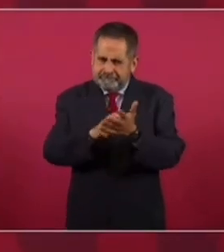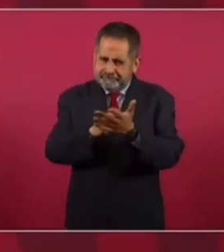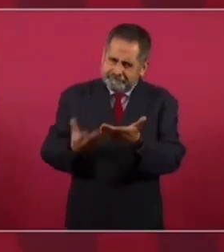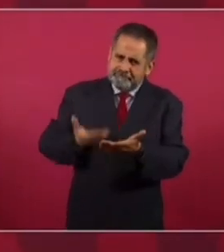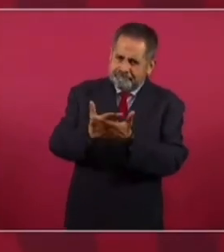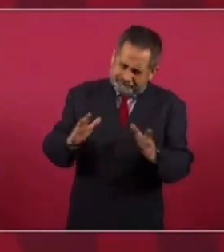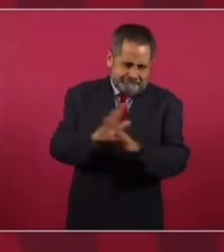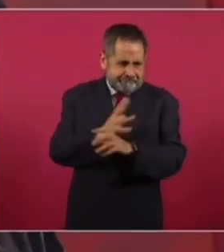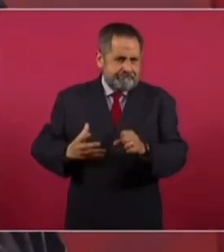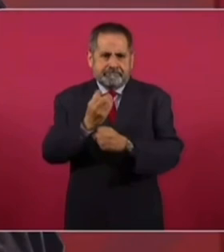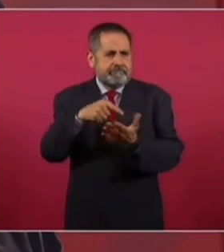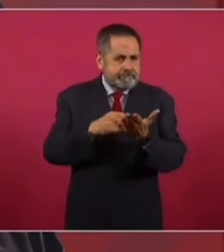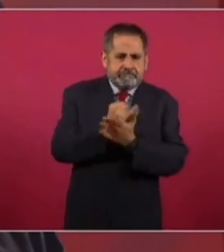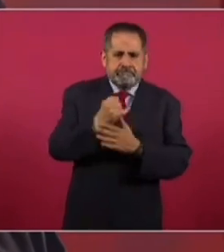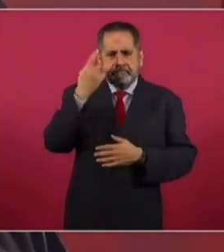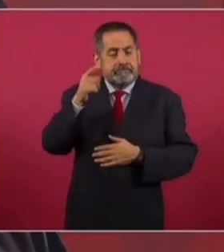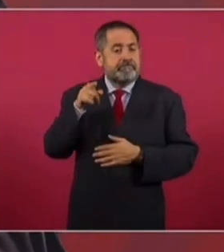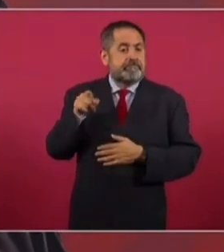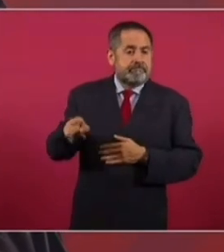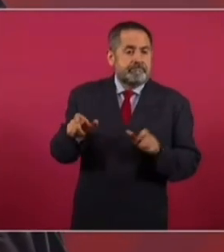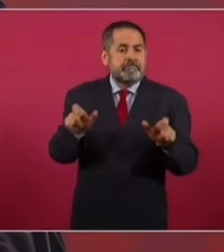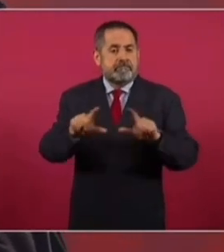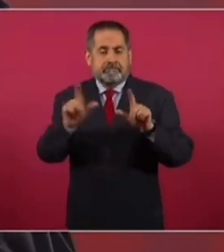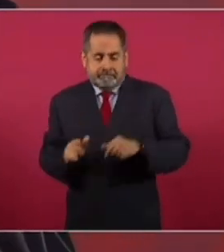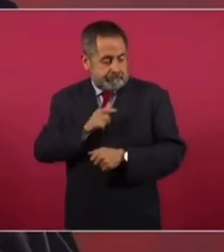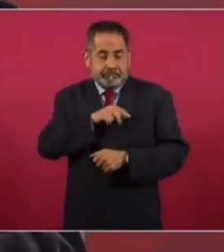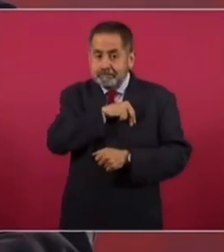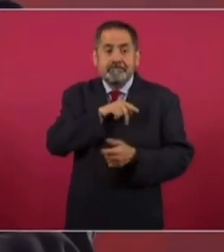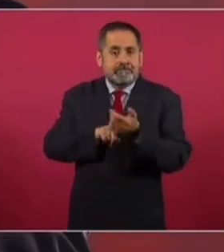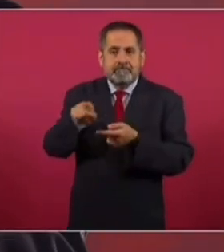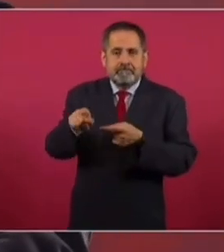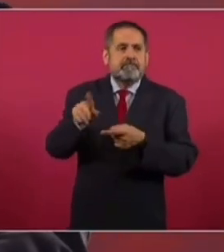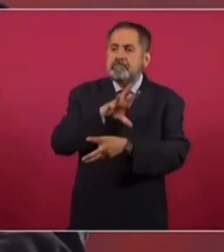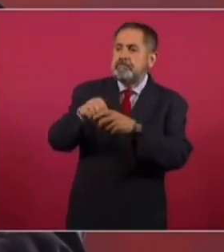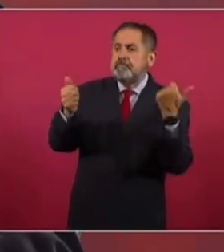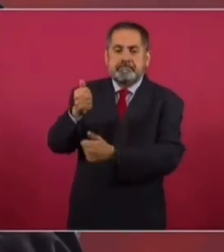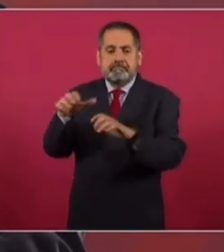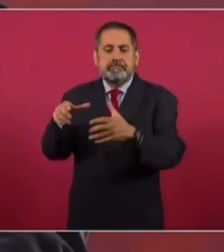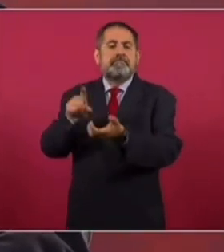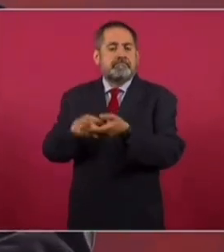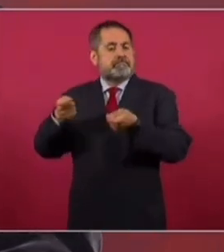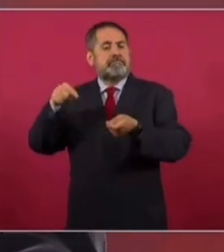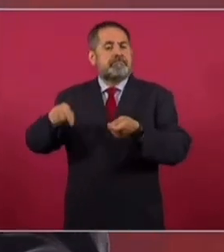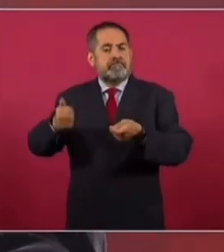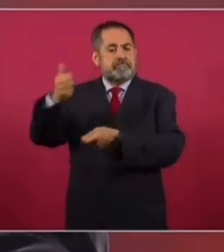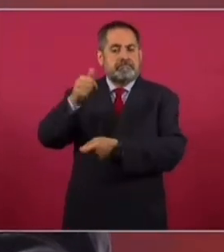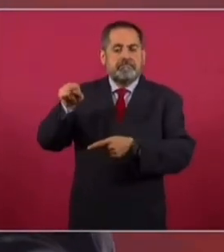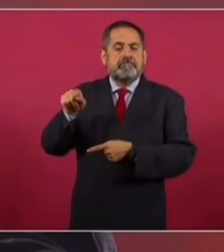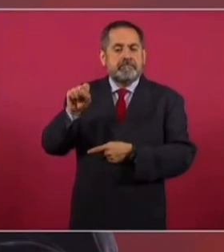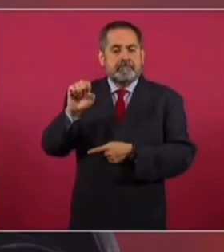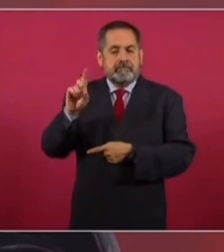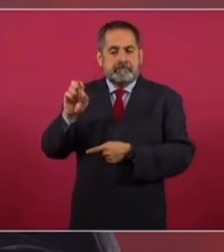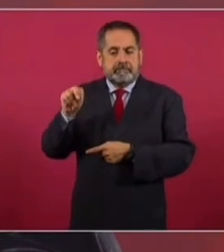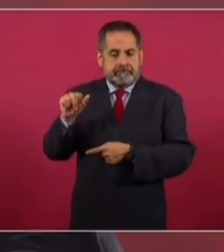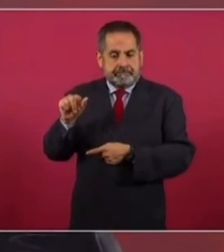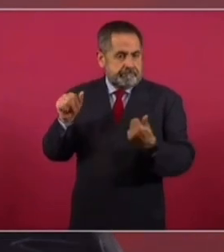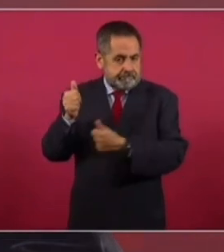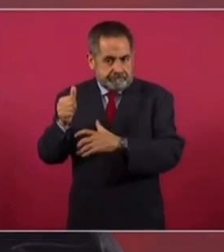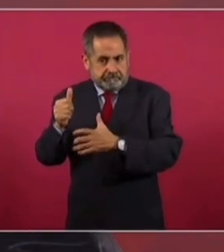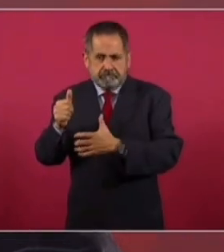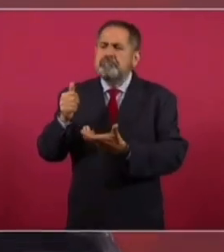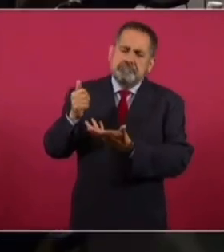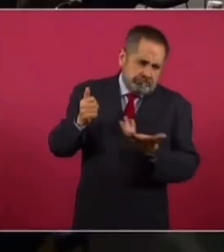constitucional con el propósito de que la Guardia Nacional dependa de la Secretaría de la Defensa y que